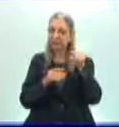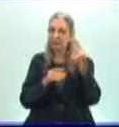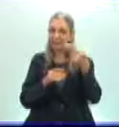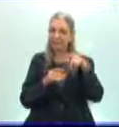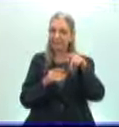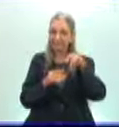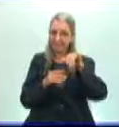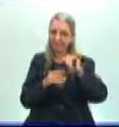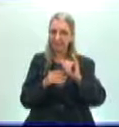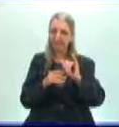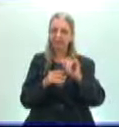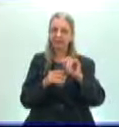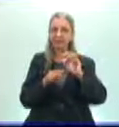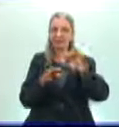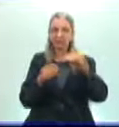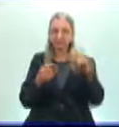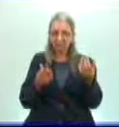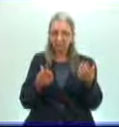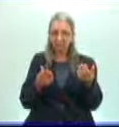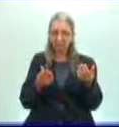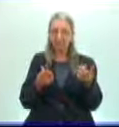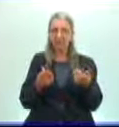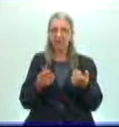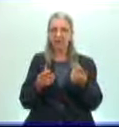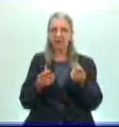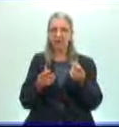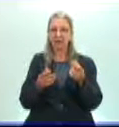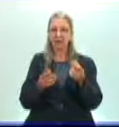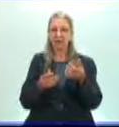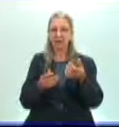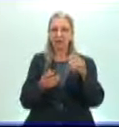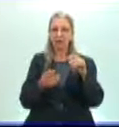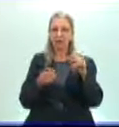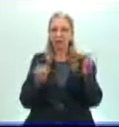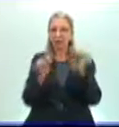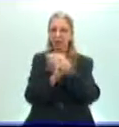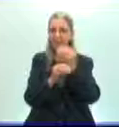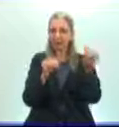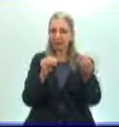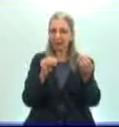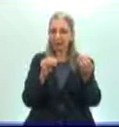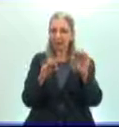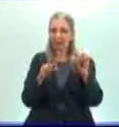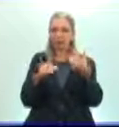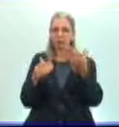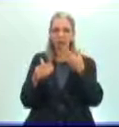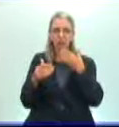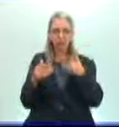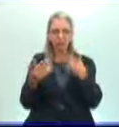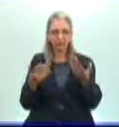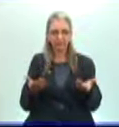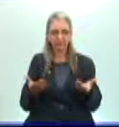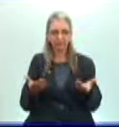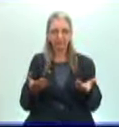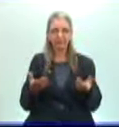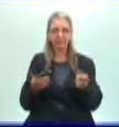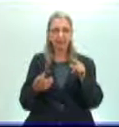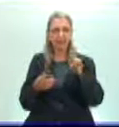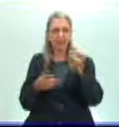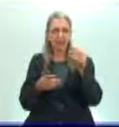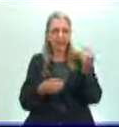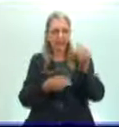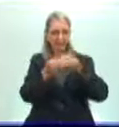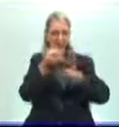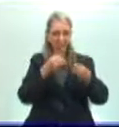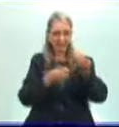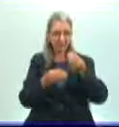sería 4 raíz de 3 de AB, y por último, por supuesto, que podemos sustituir estos valores para determinar las áreas. Aquí vemos la sustitución, no